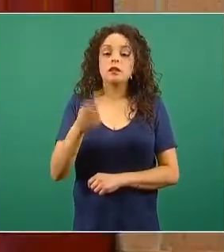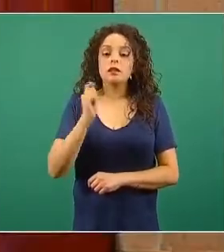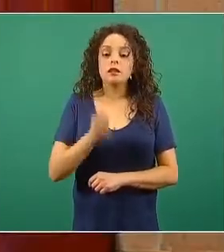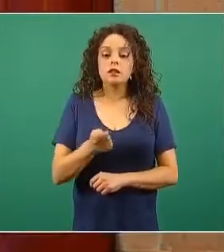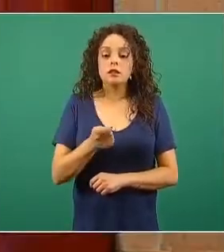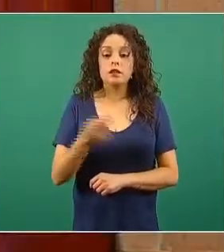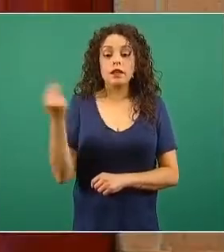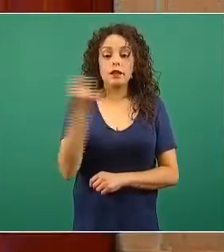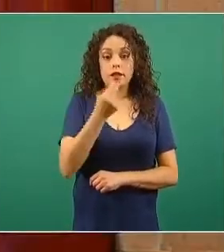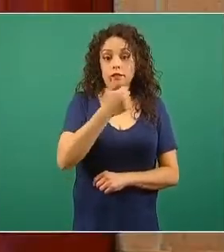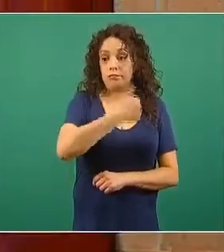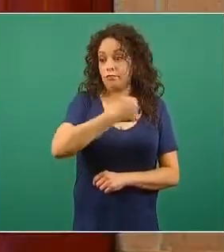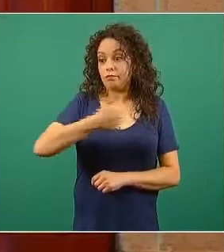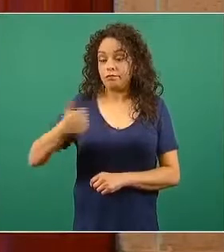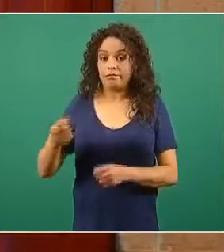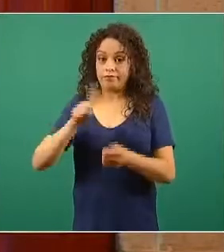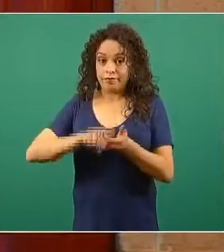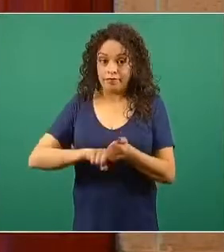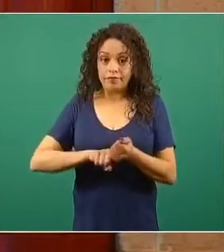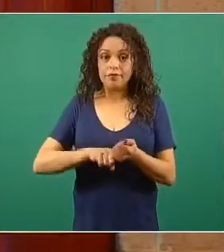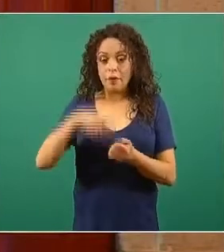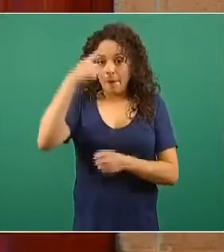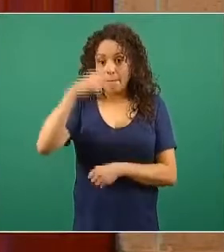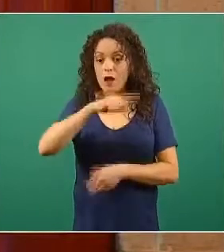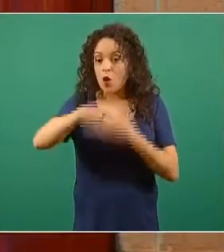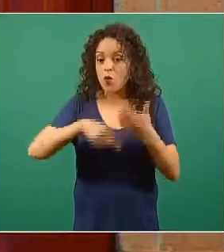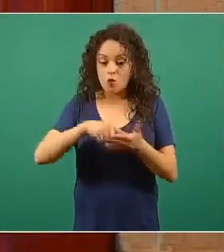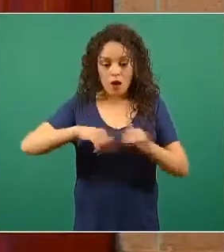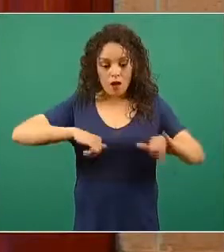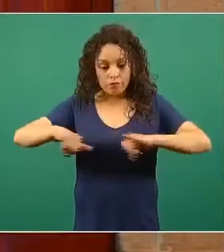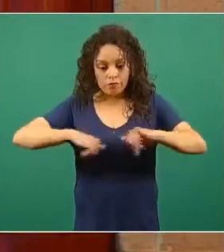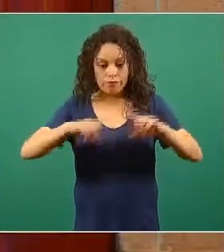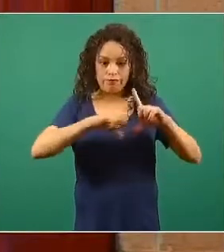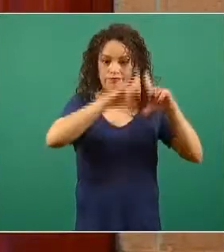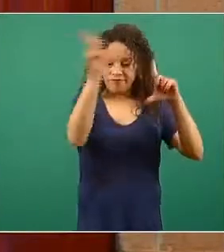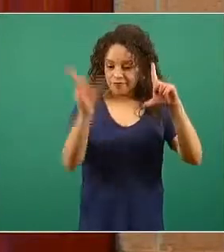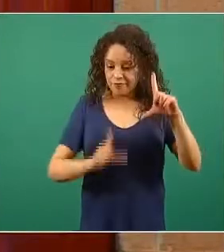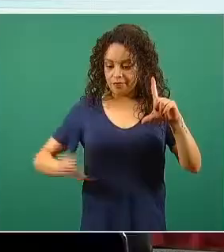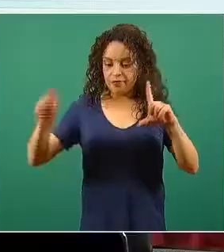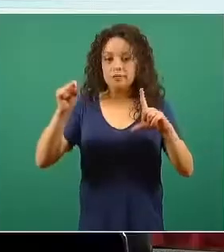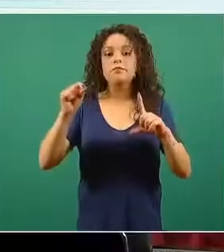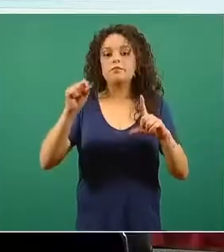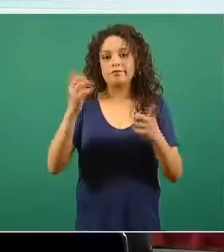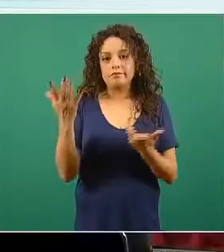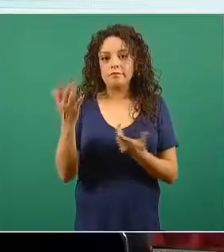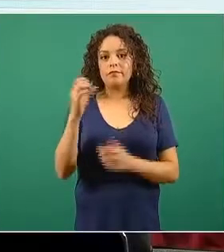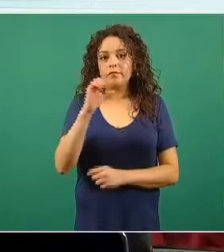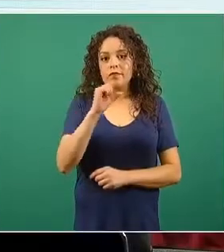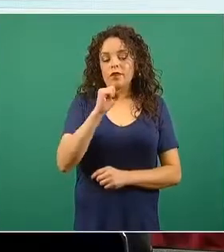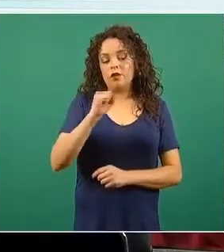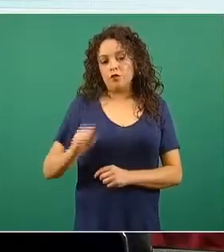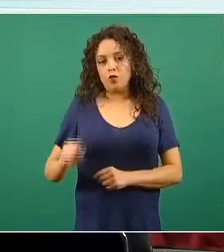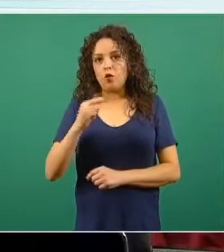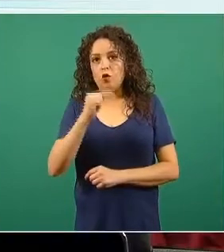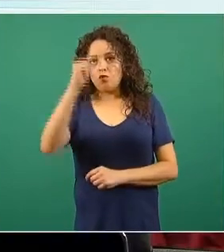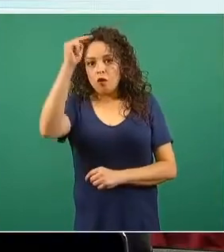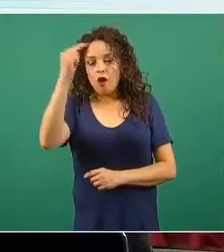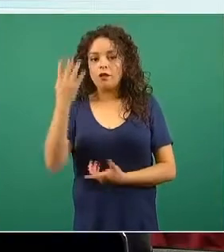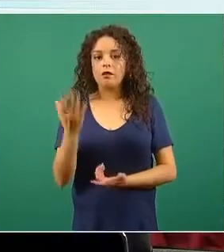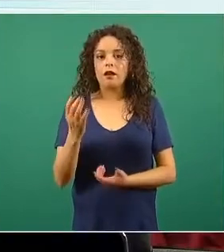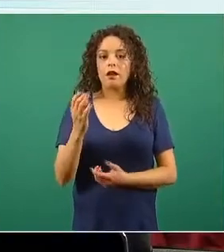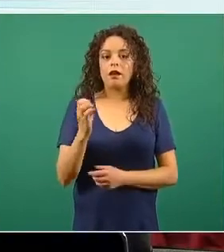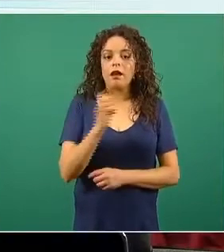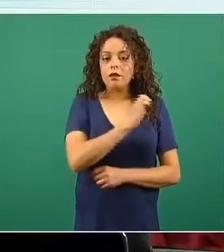momento, necesidades que representa la geografía mexicana de sur a norte, de este a oeste, gracias